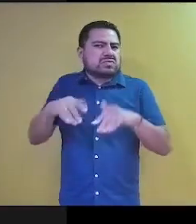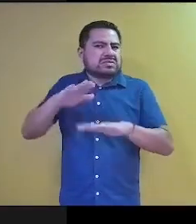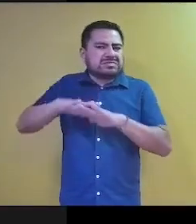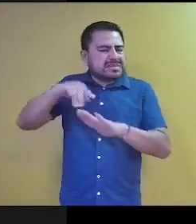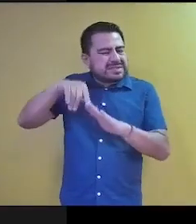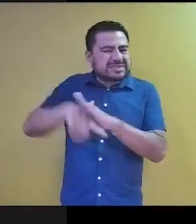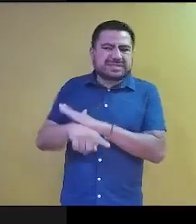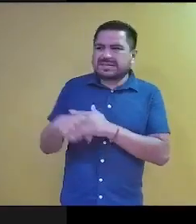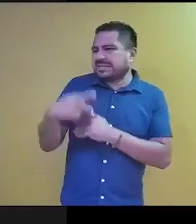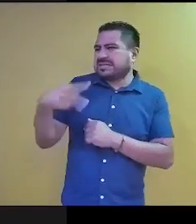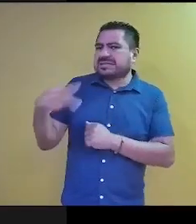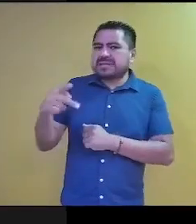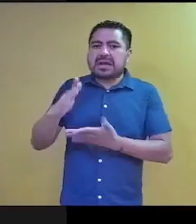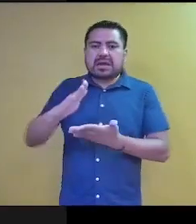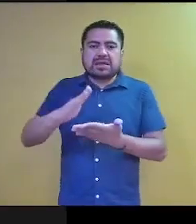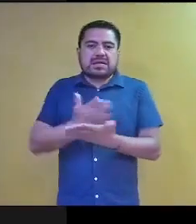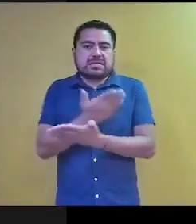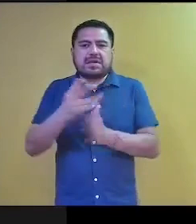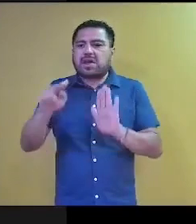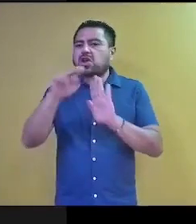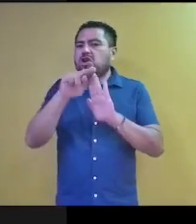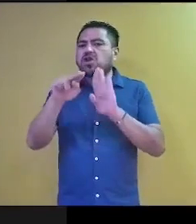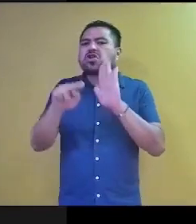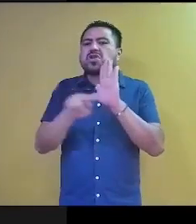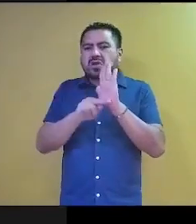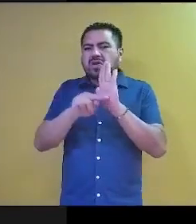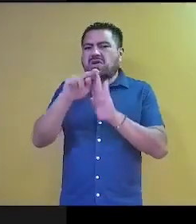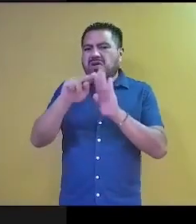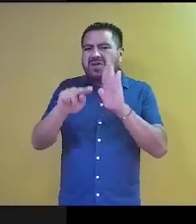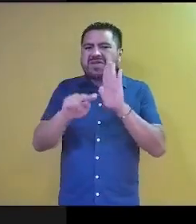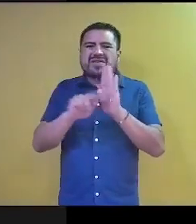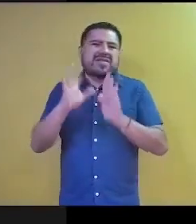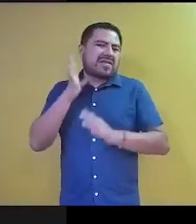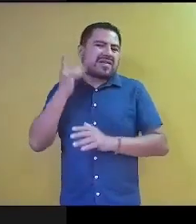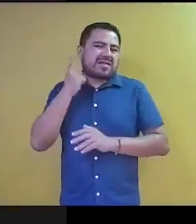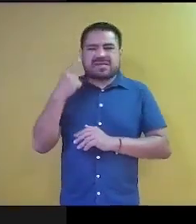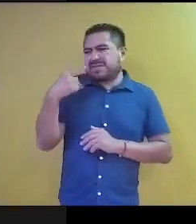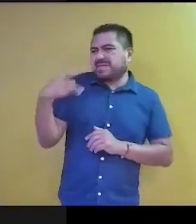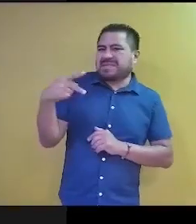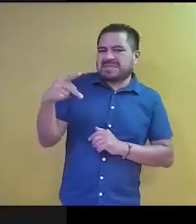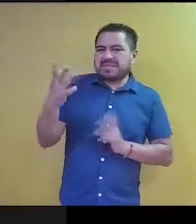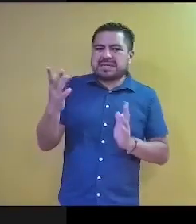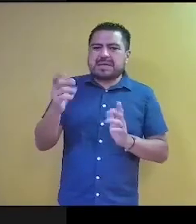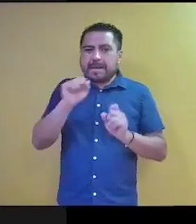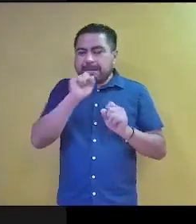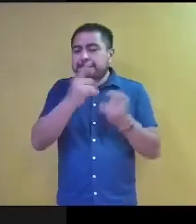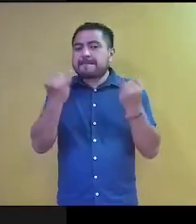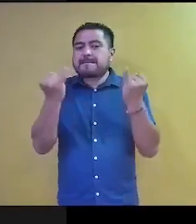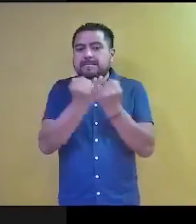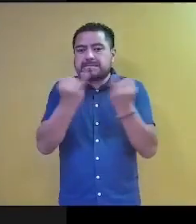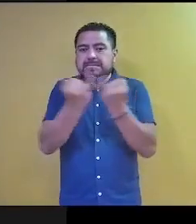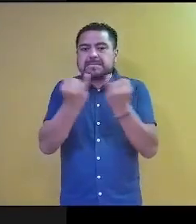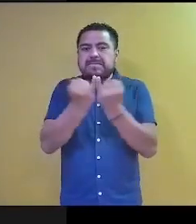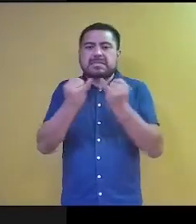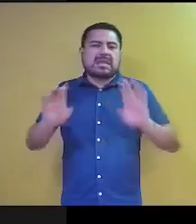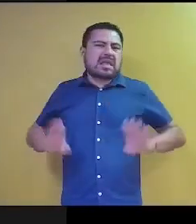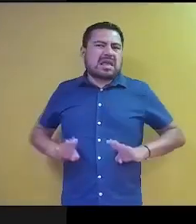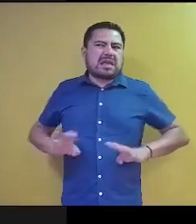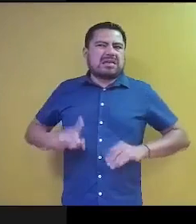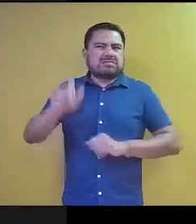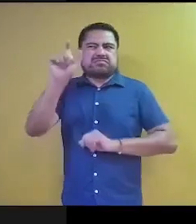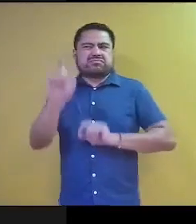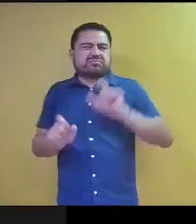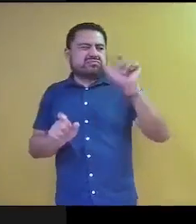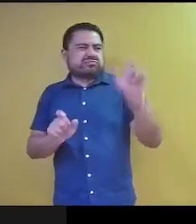que, además de la normativa legislativa, incluso conllevan actitudes